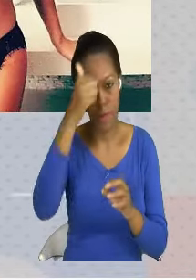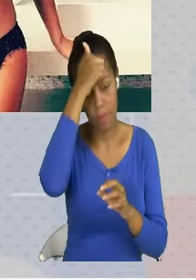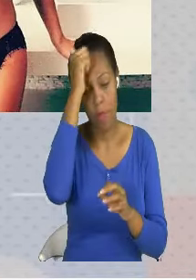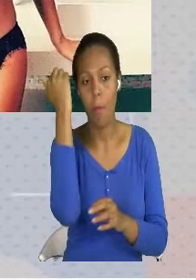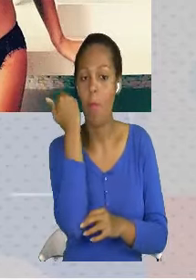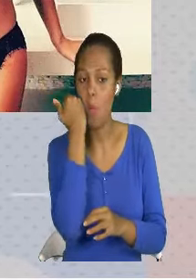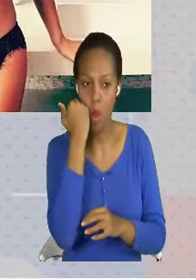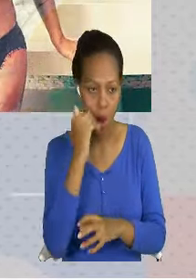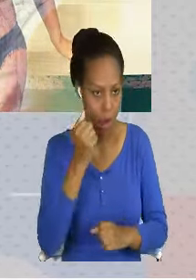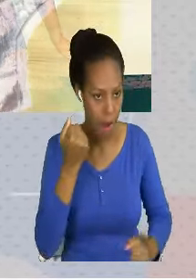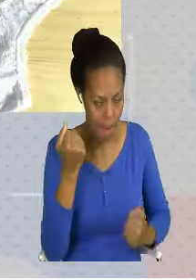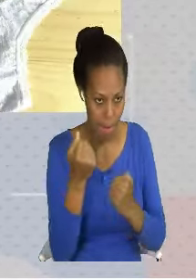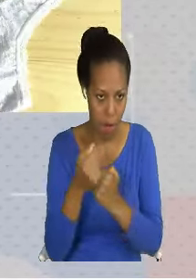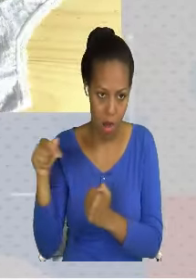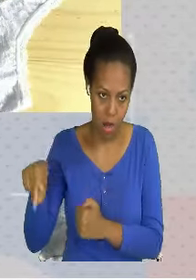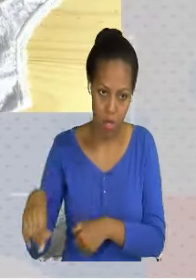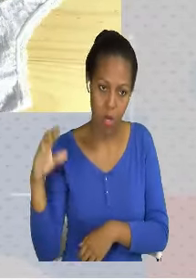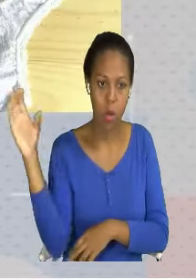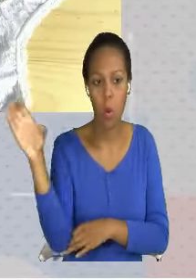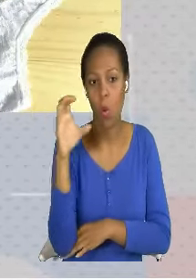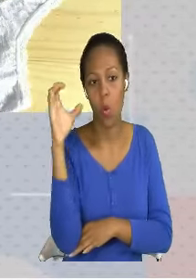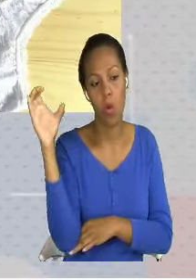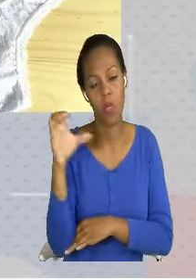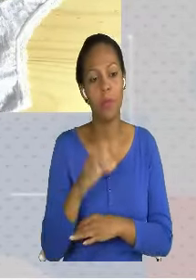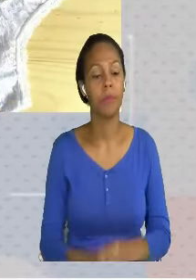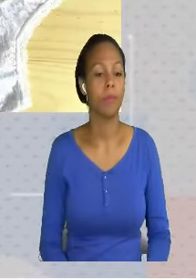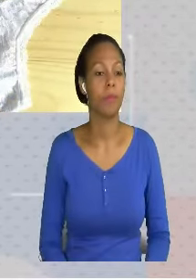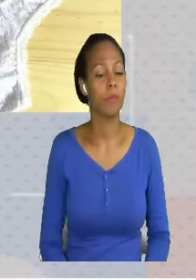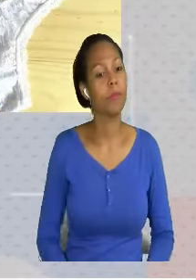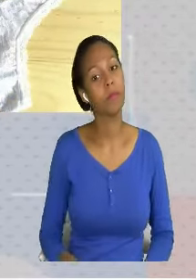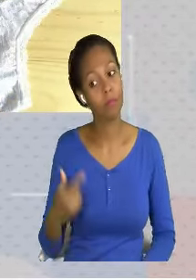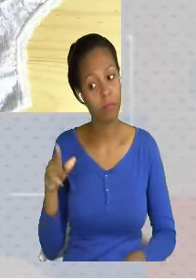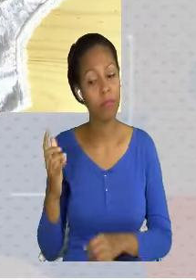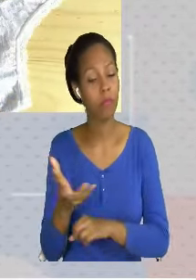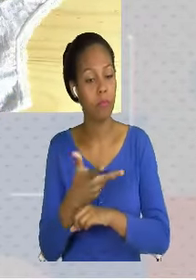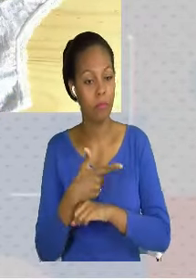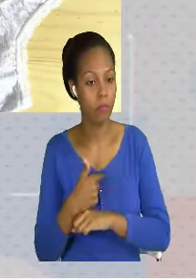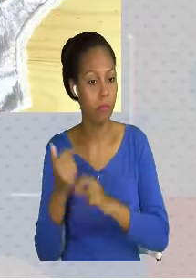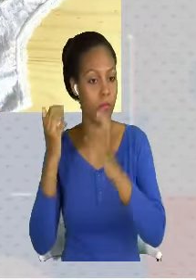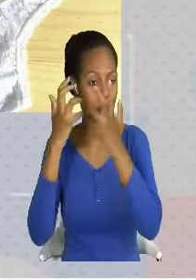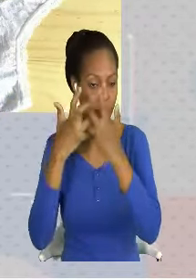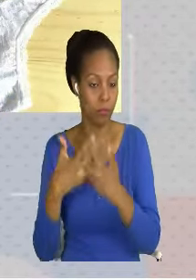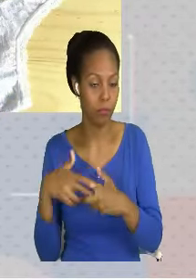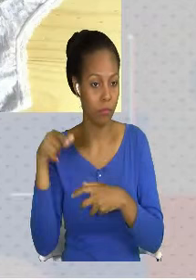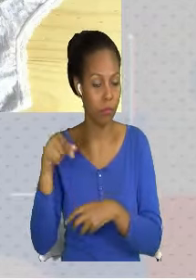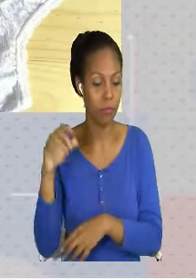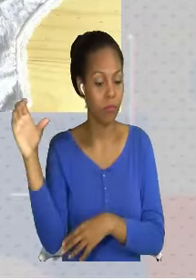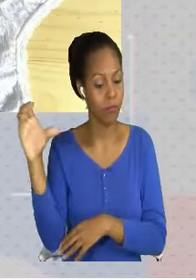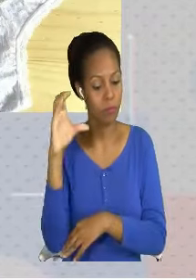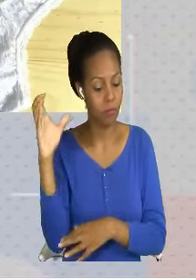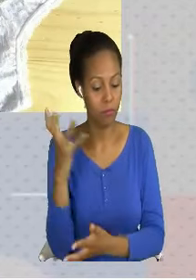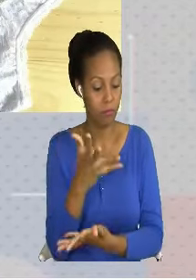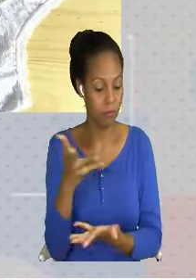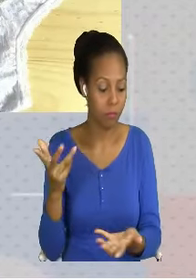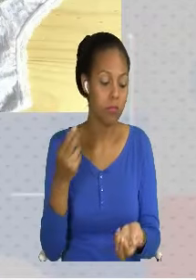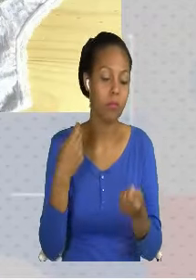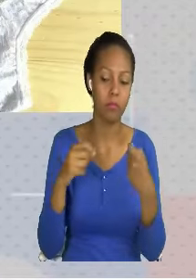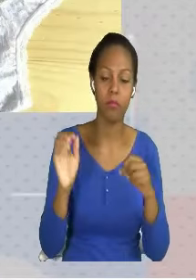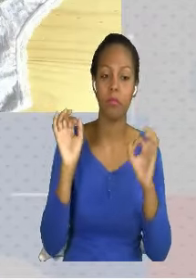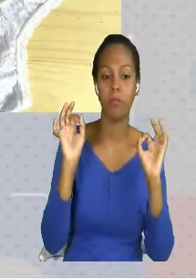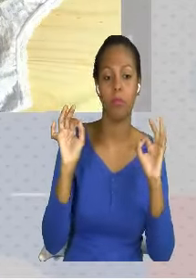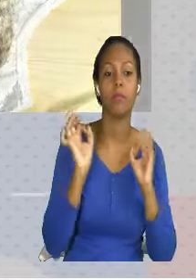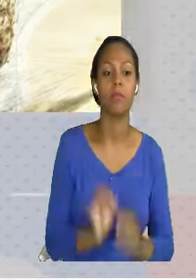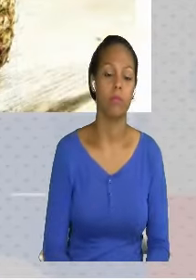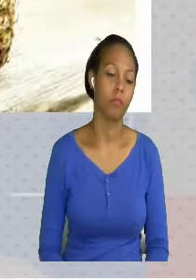lo que es el arte colombiano. Esto es un arte, las empresas colombianas también y los productos colombianos. Bueno, Luisa, yo quiero contarte a ti que nosotros